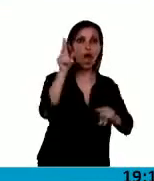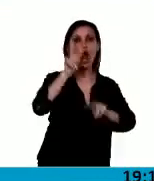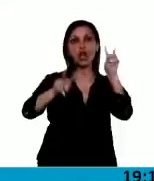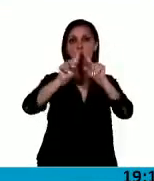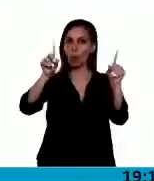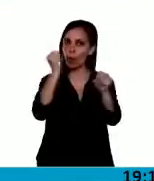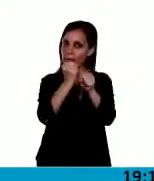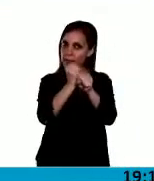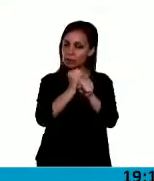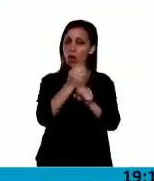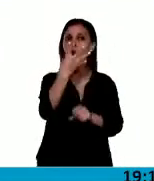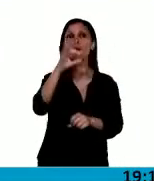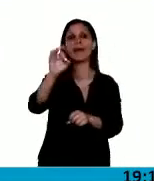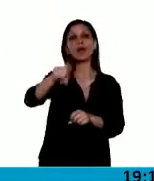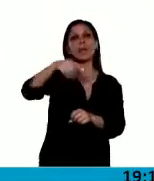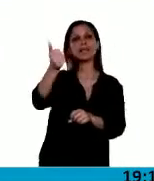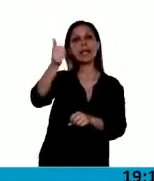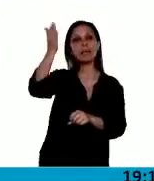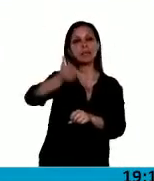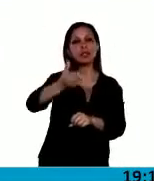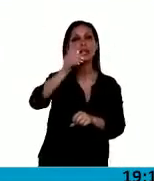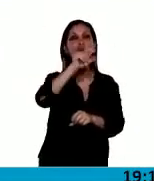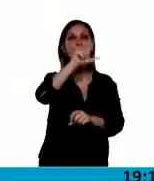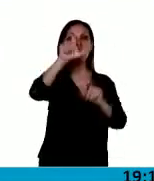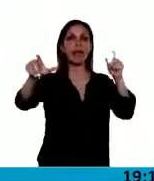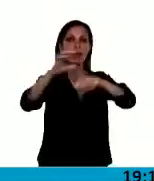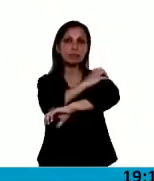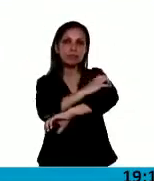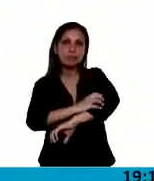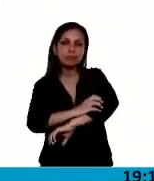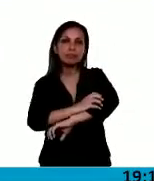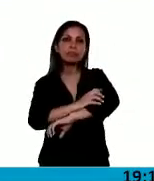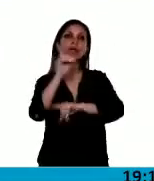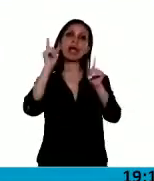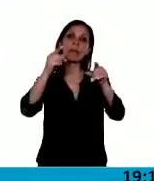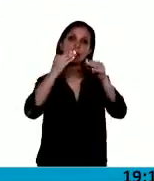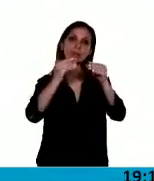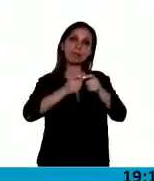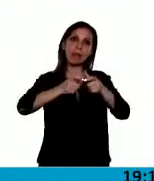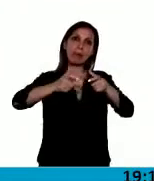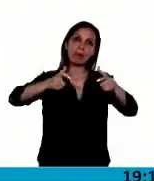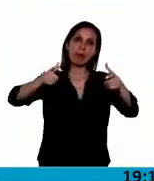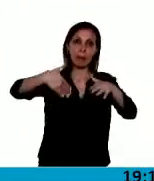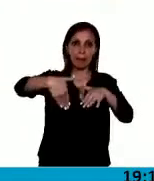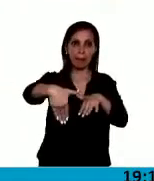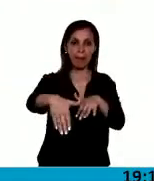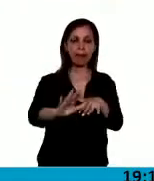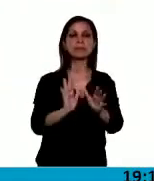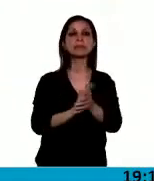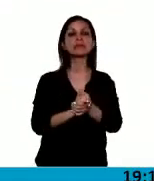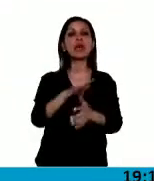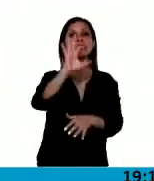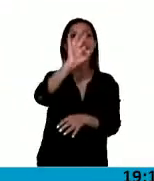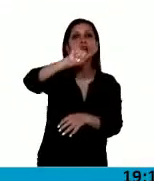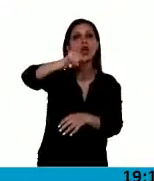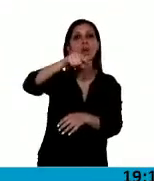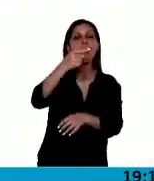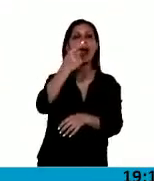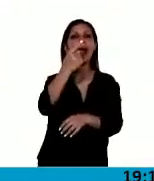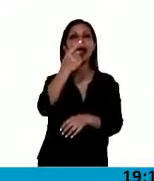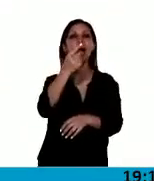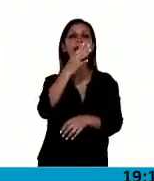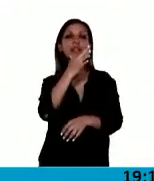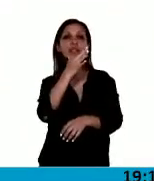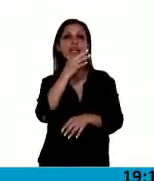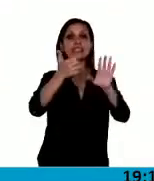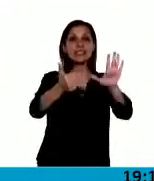40,6 de pobreza que además va a ser más lamentablemente porque de los 0 a 14 años seis de cada diez